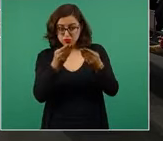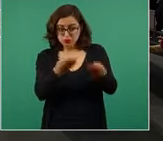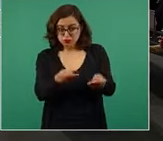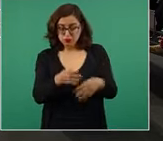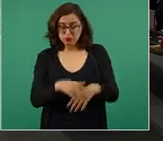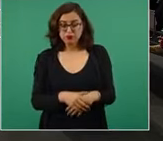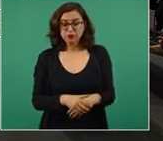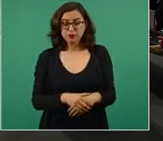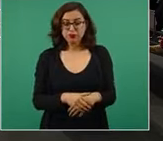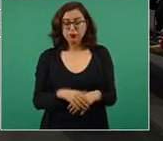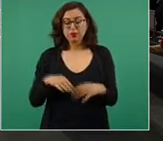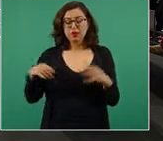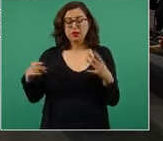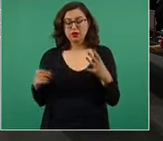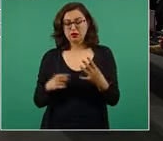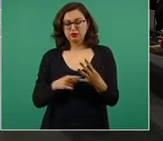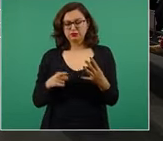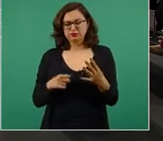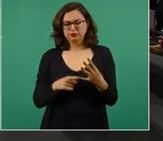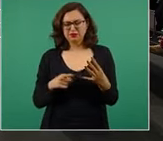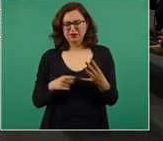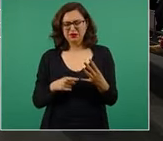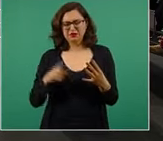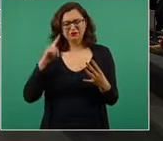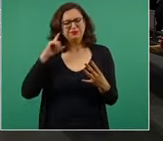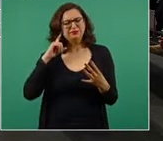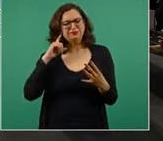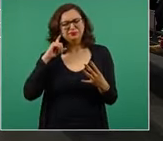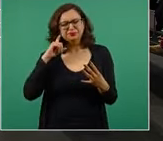finalmente, CENEAM. CENEAM,